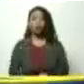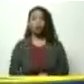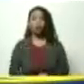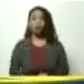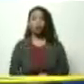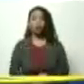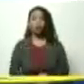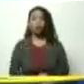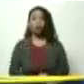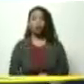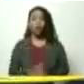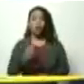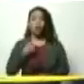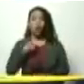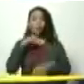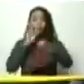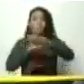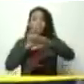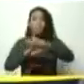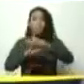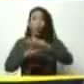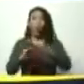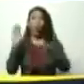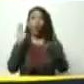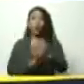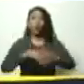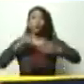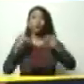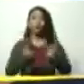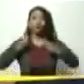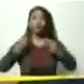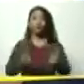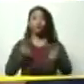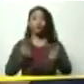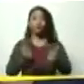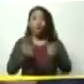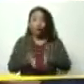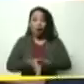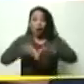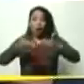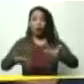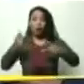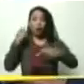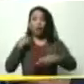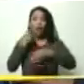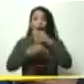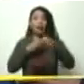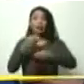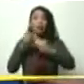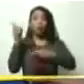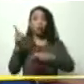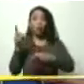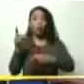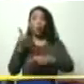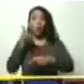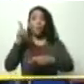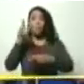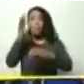y anuncié que vamos a reanimar la cartera y vamos a hacer lo que conversamos con aquellos banqueros